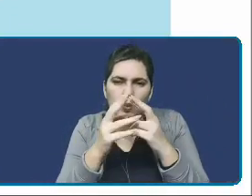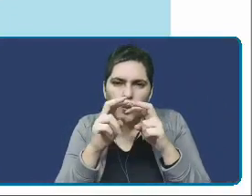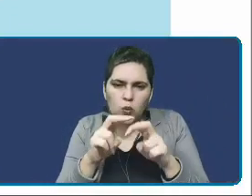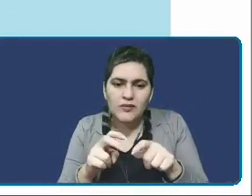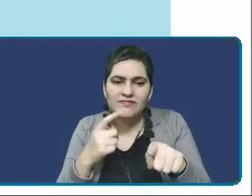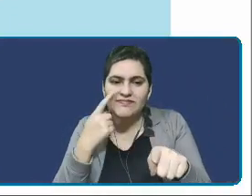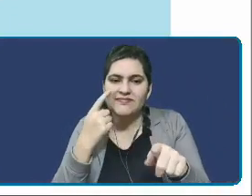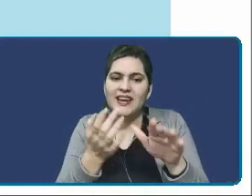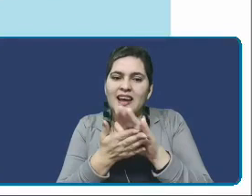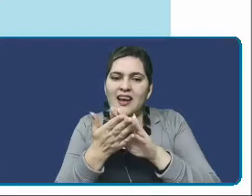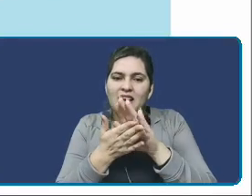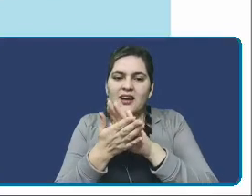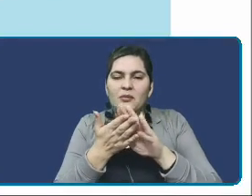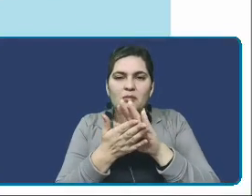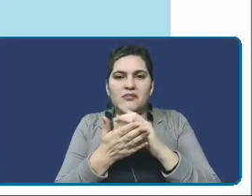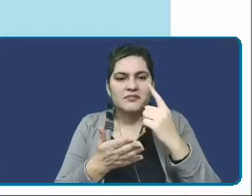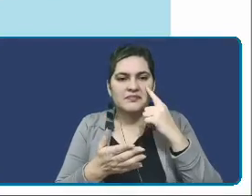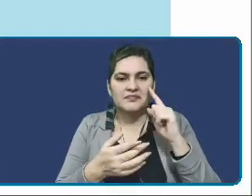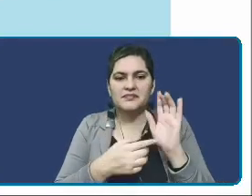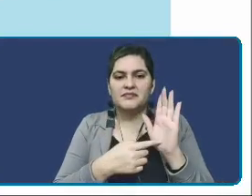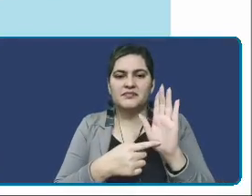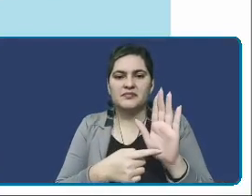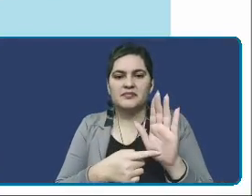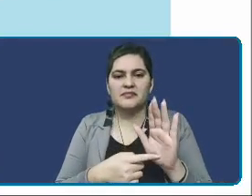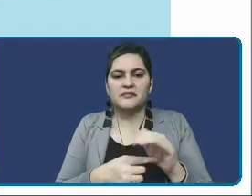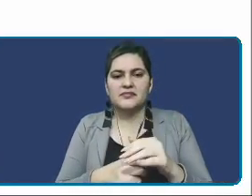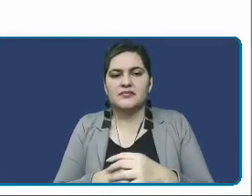ejemplo, y